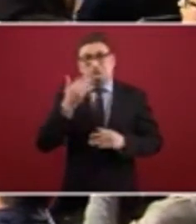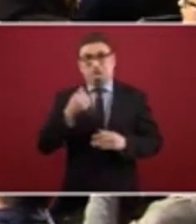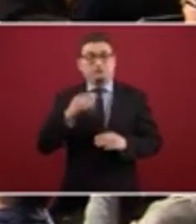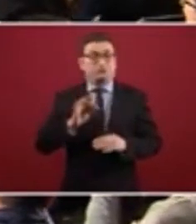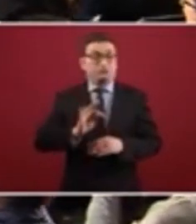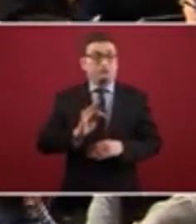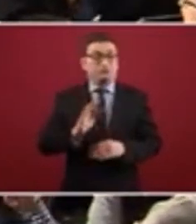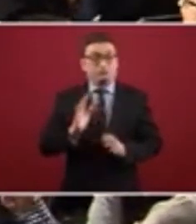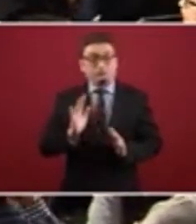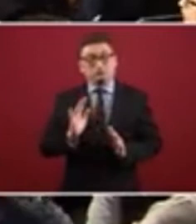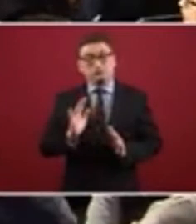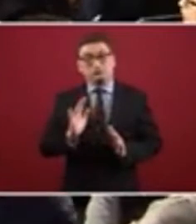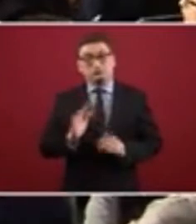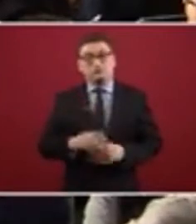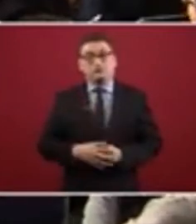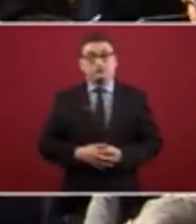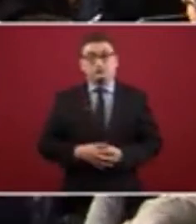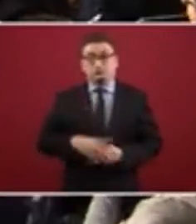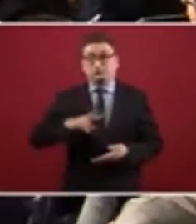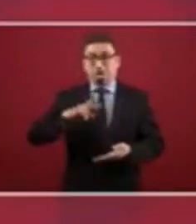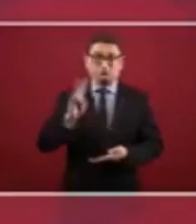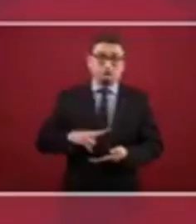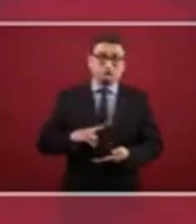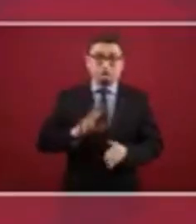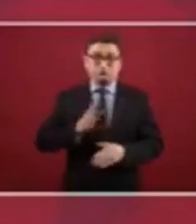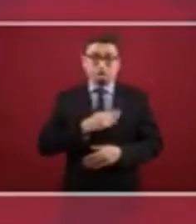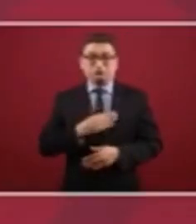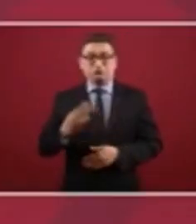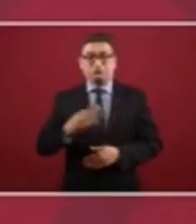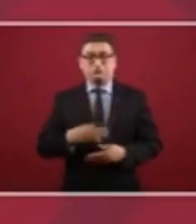sea cierto, pero bueno,